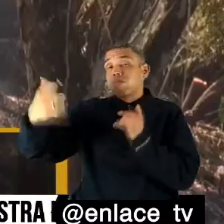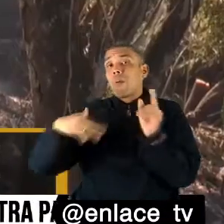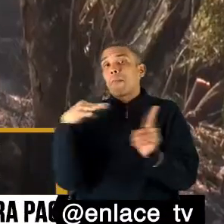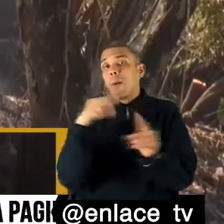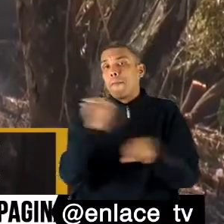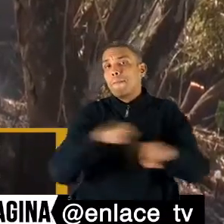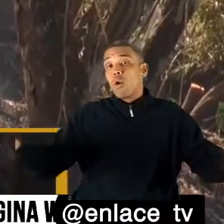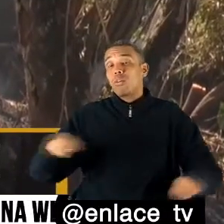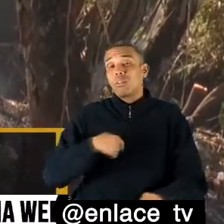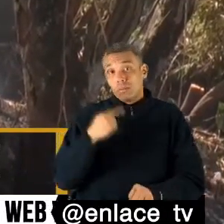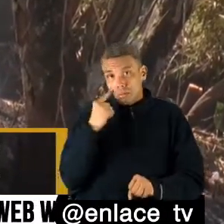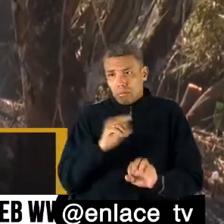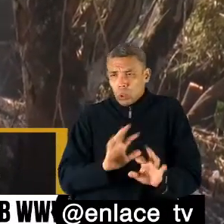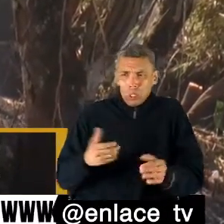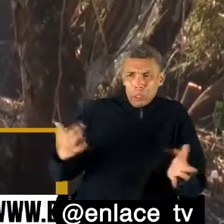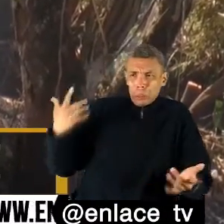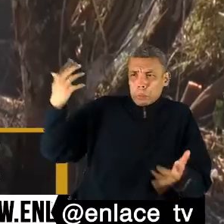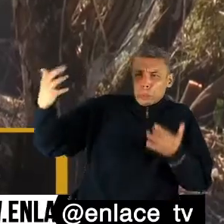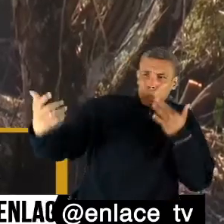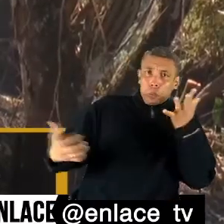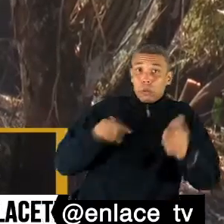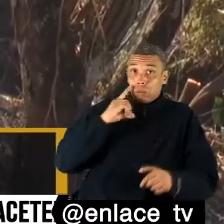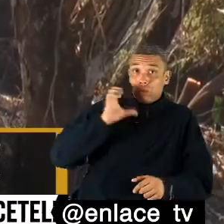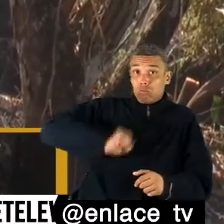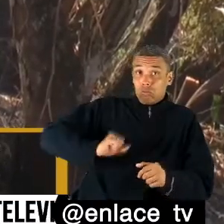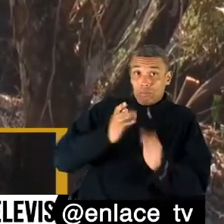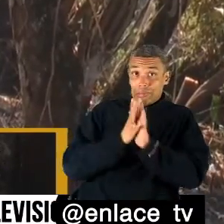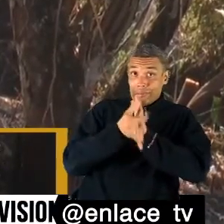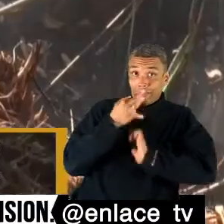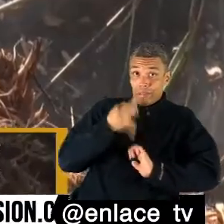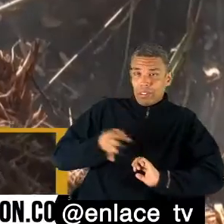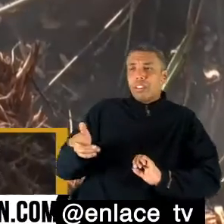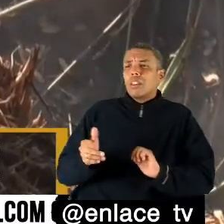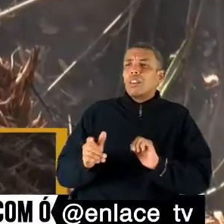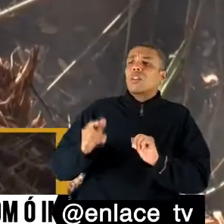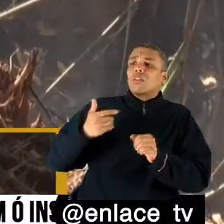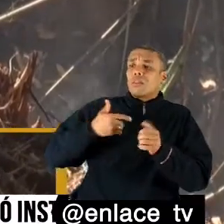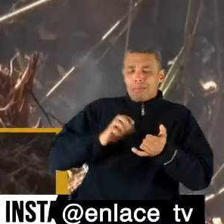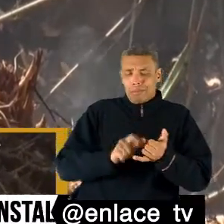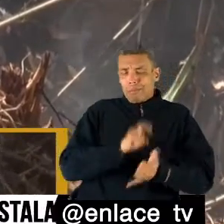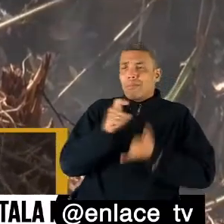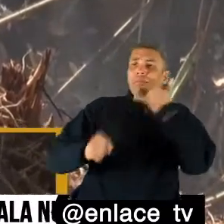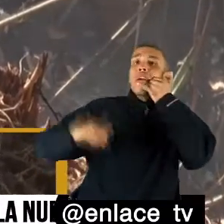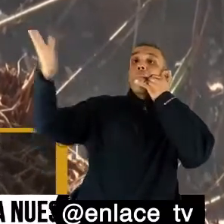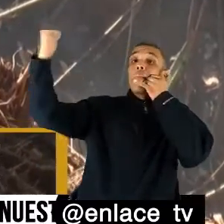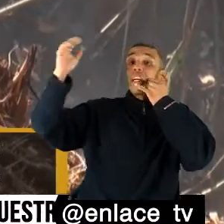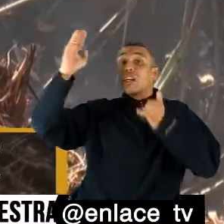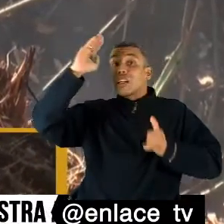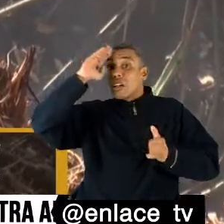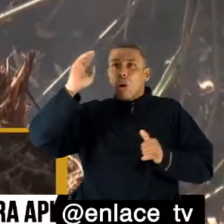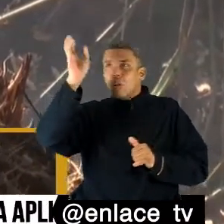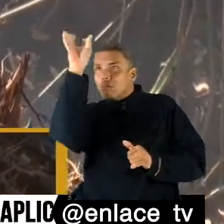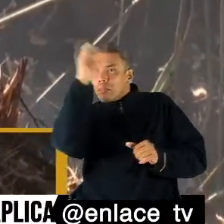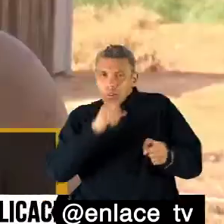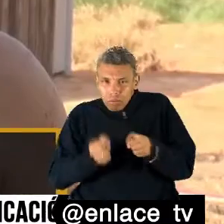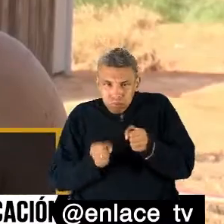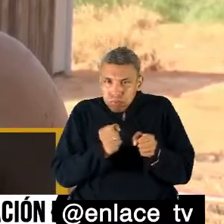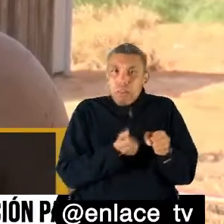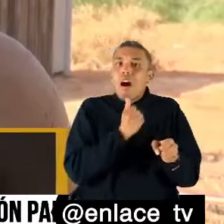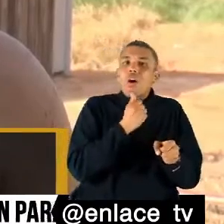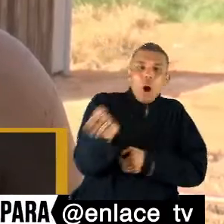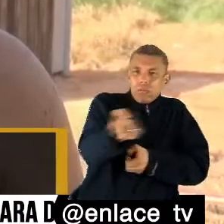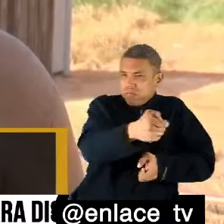momento llegaron los bomberos y comenzamos a apagar el incendio ahí. Las casas que están al frente, ahí también casi se queman. Y con